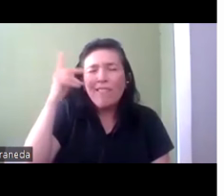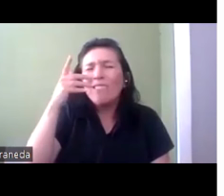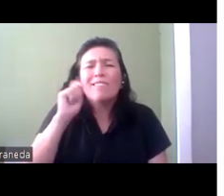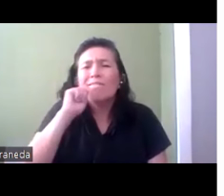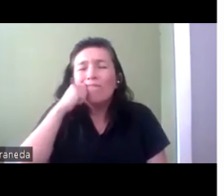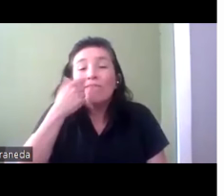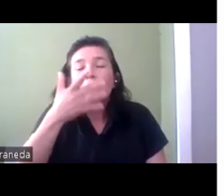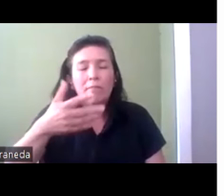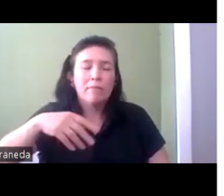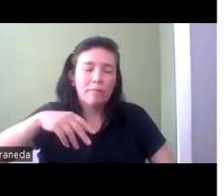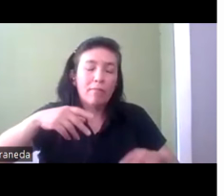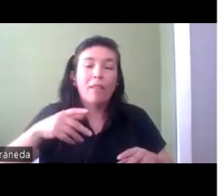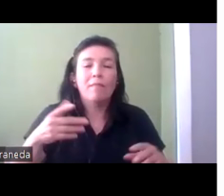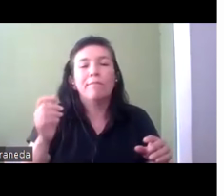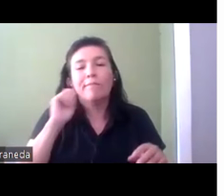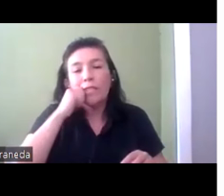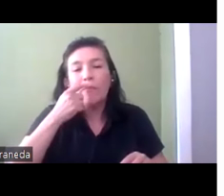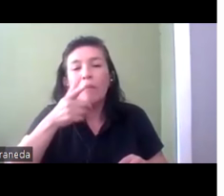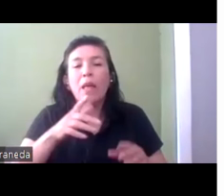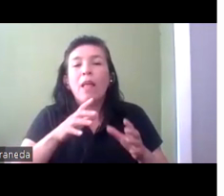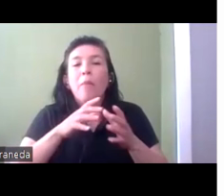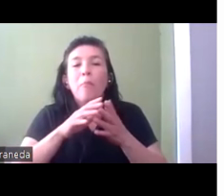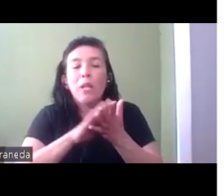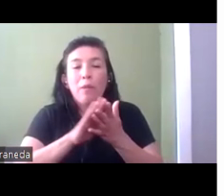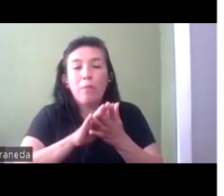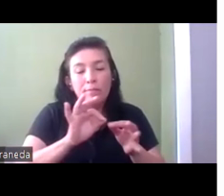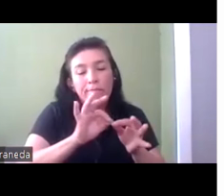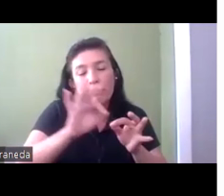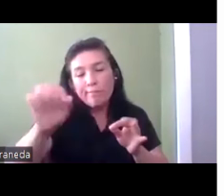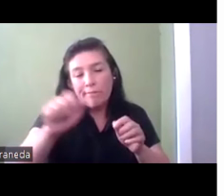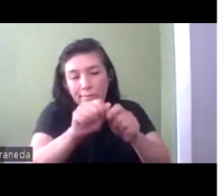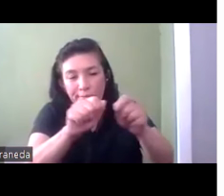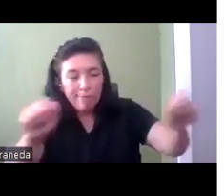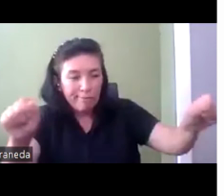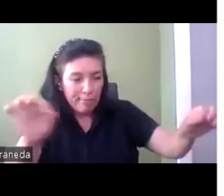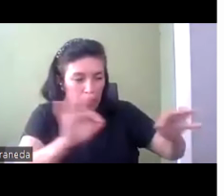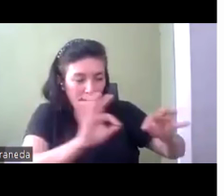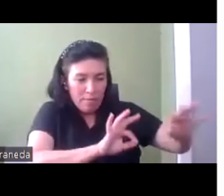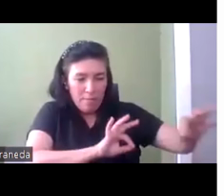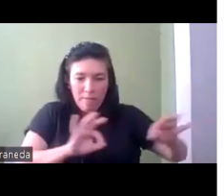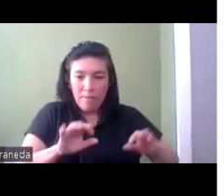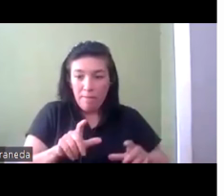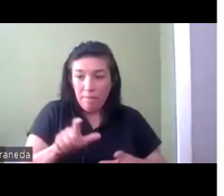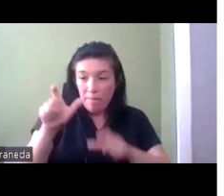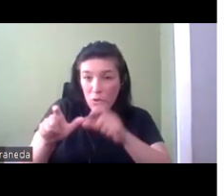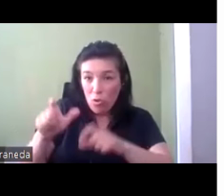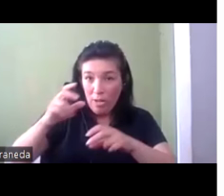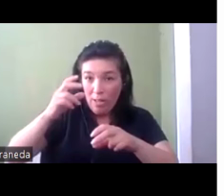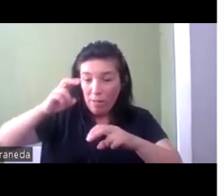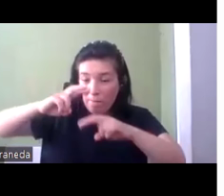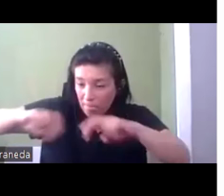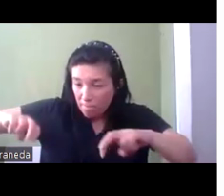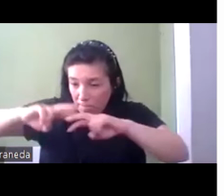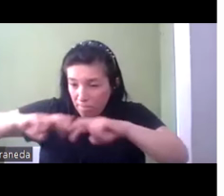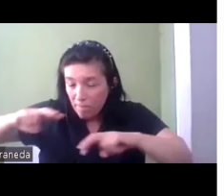arqueológica implica una separación equidistante, es decir, la misma distancia entre arqueólogos que van pedestremente, es